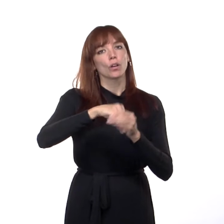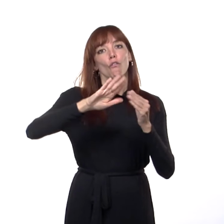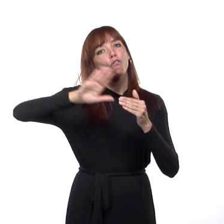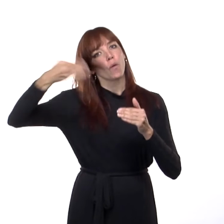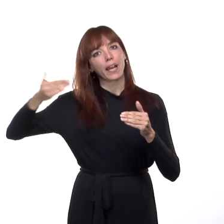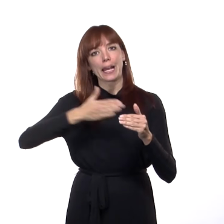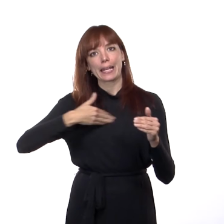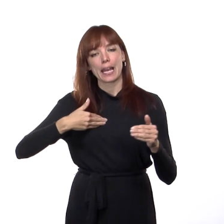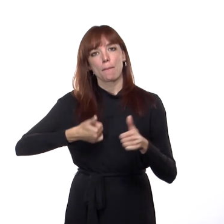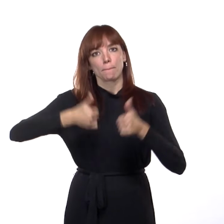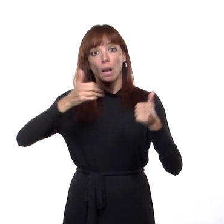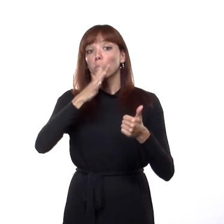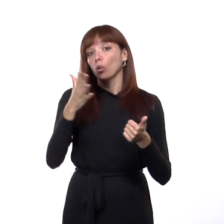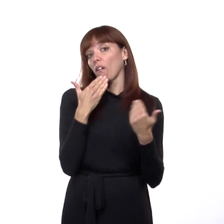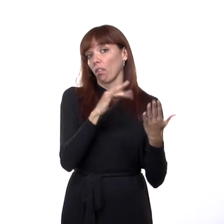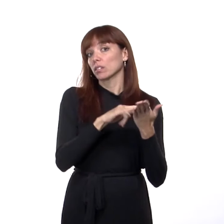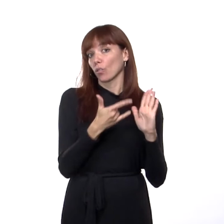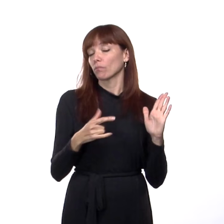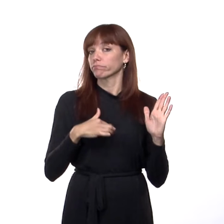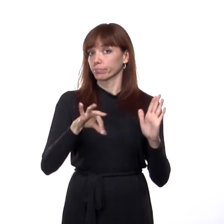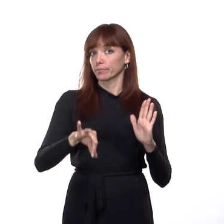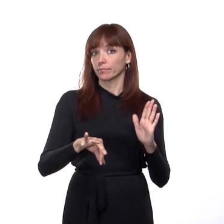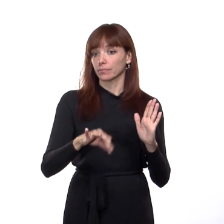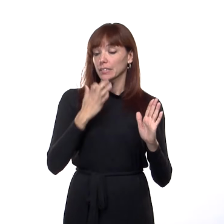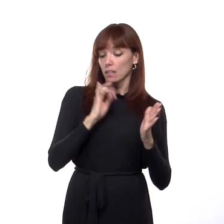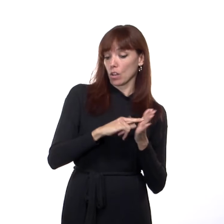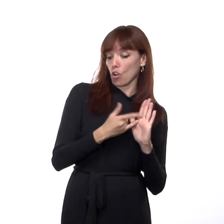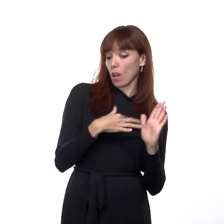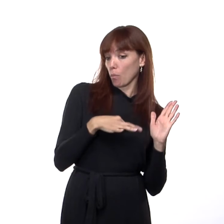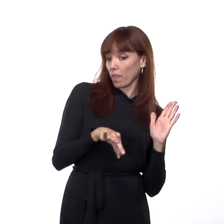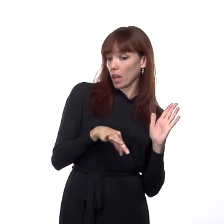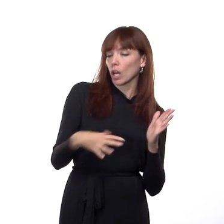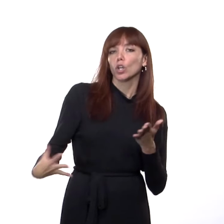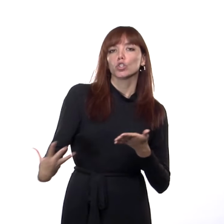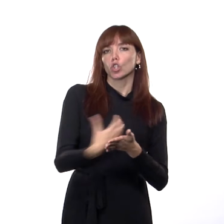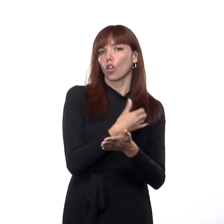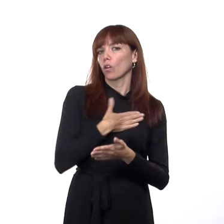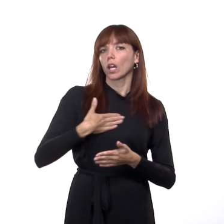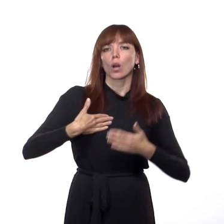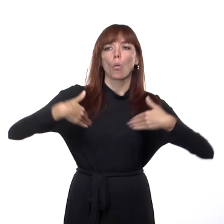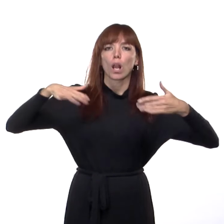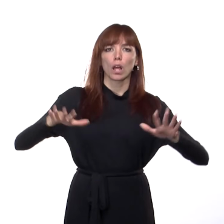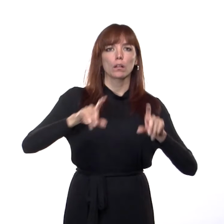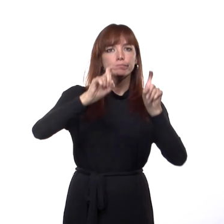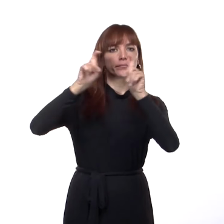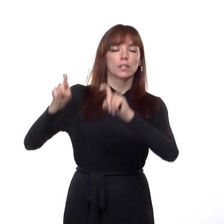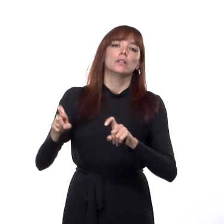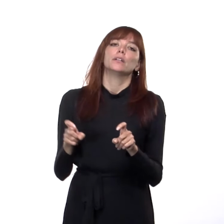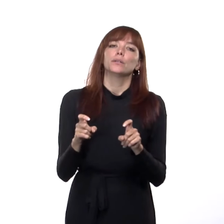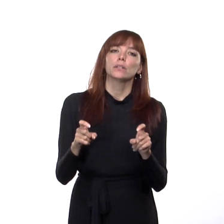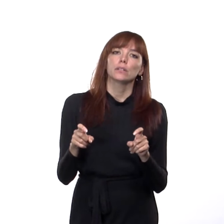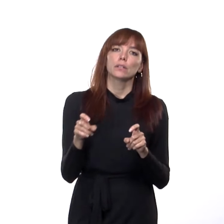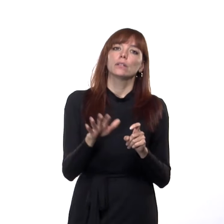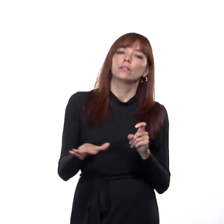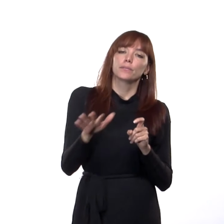porque porque la tecnología lo permite como lo permite pues todo el mundo quiere operar desde cualquier sitio esto tiene un problema